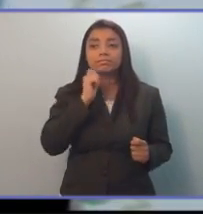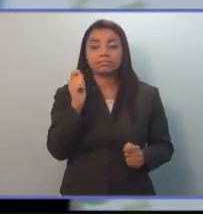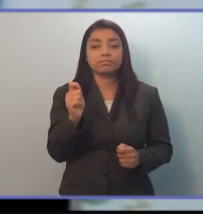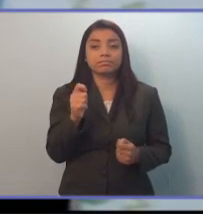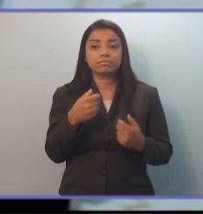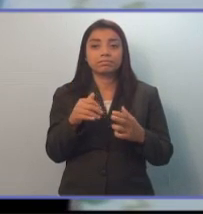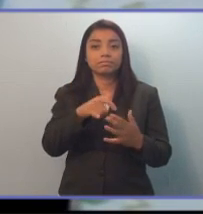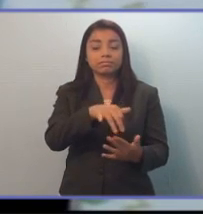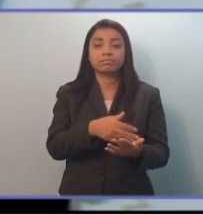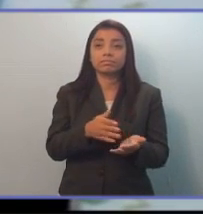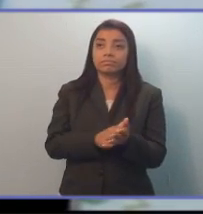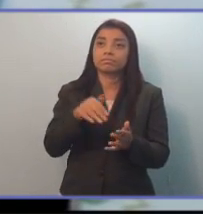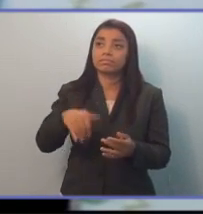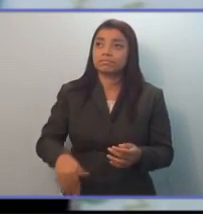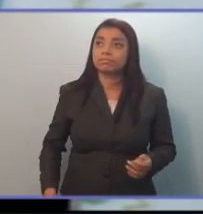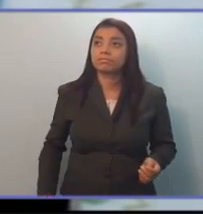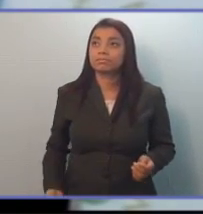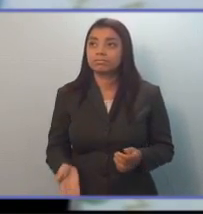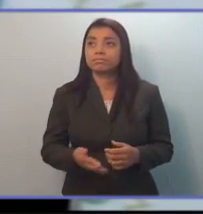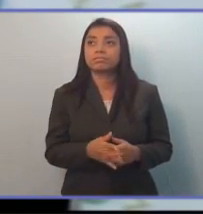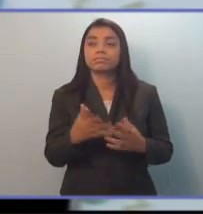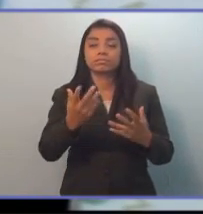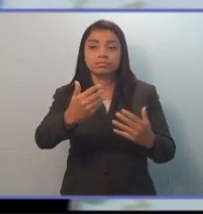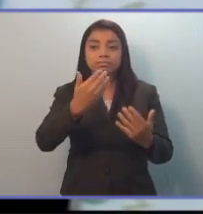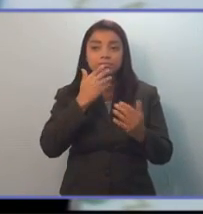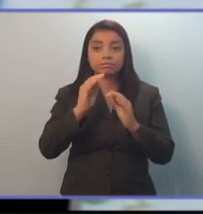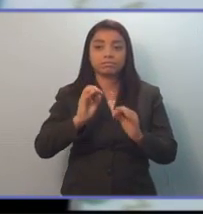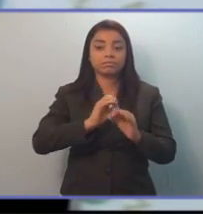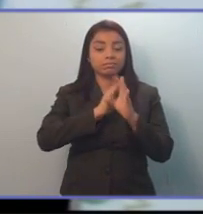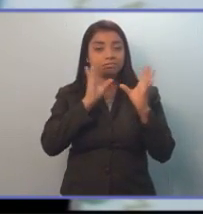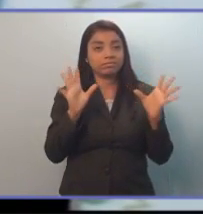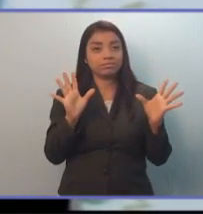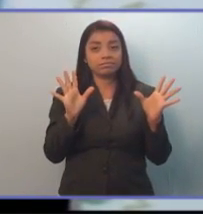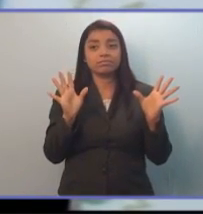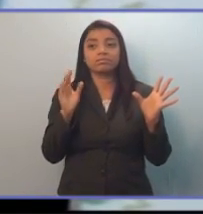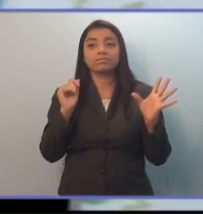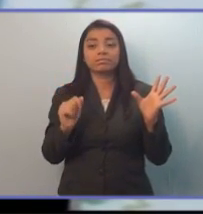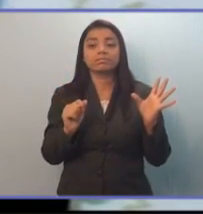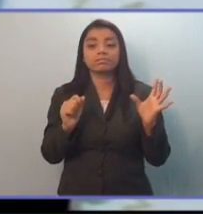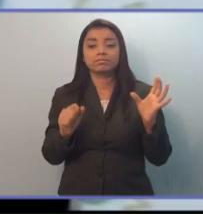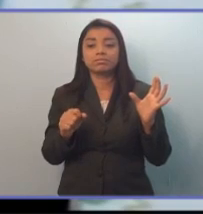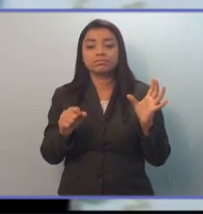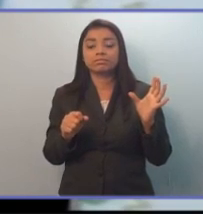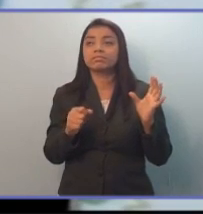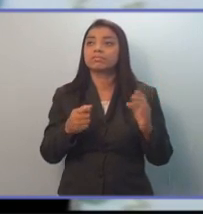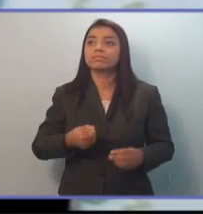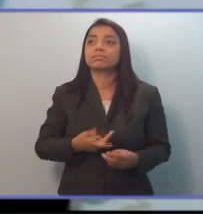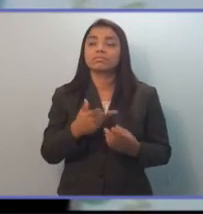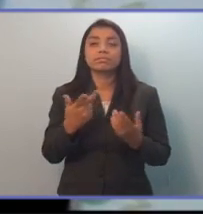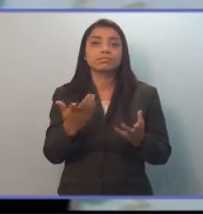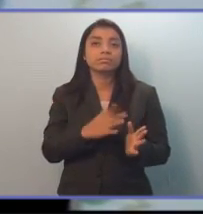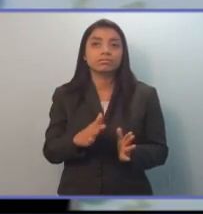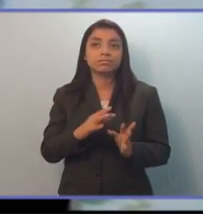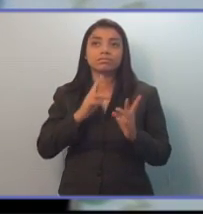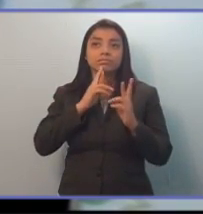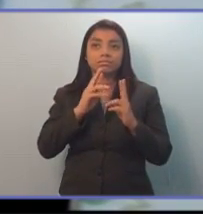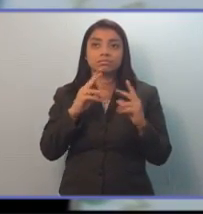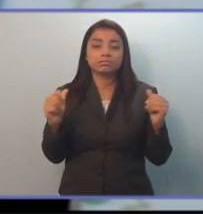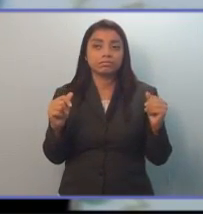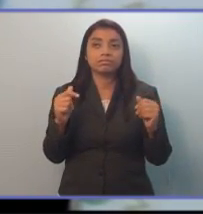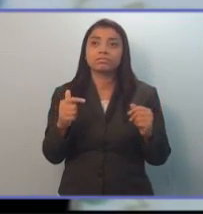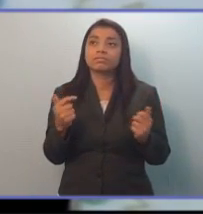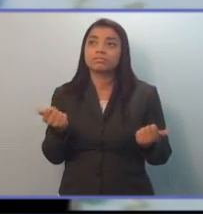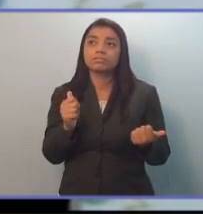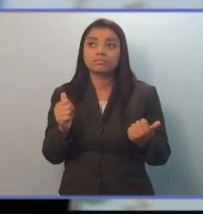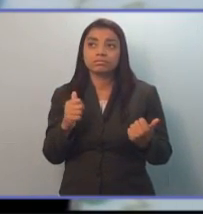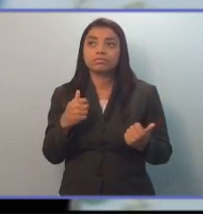han sido archivadas. Debo aclarar esa situación. Puedo ofrecer o presentar las resoluciones en vista de